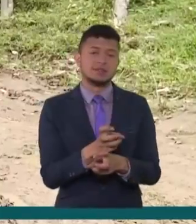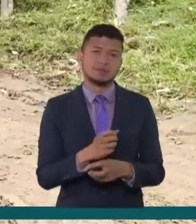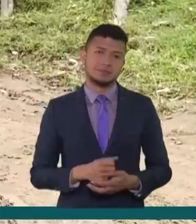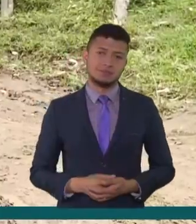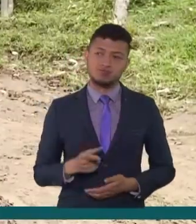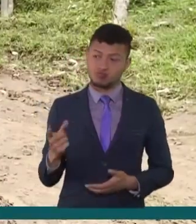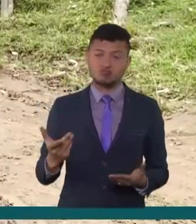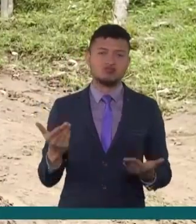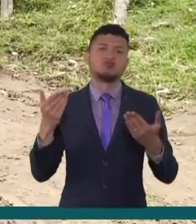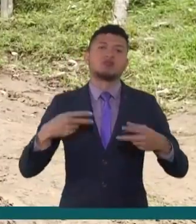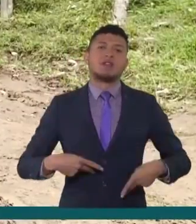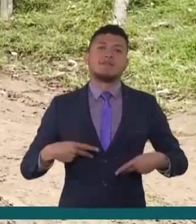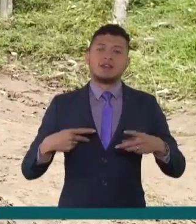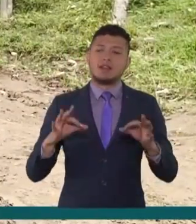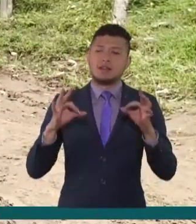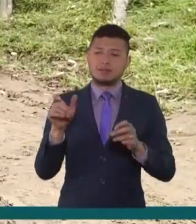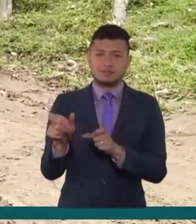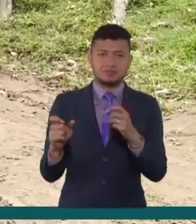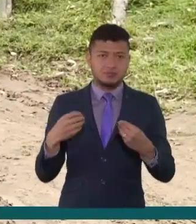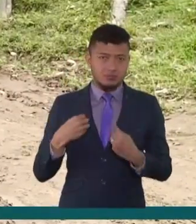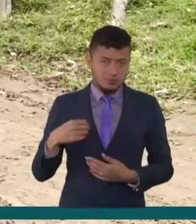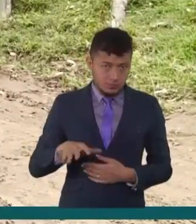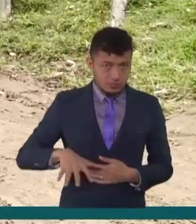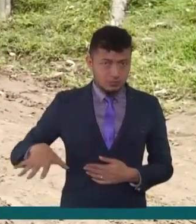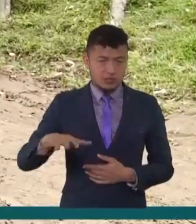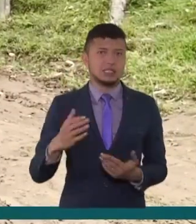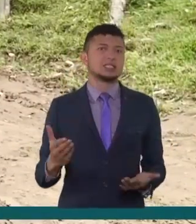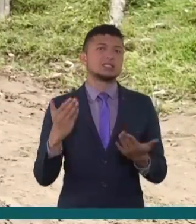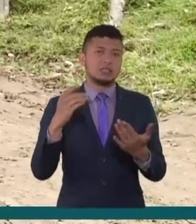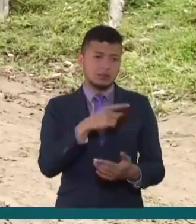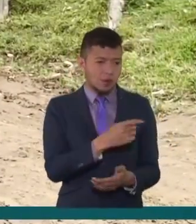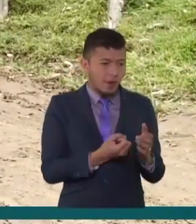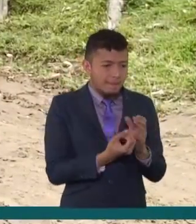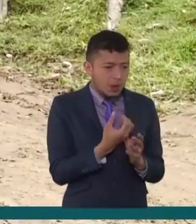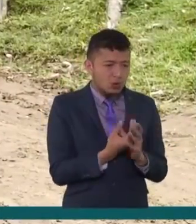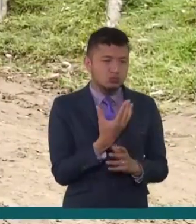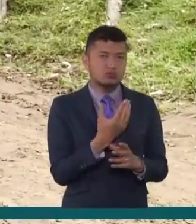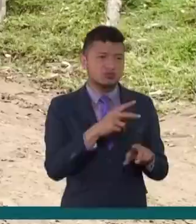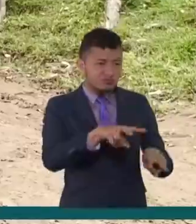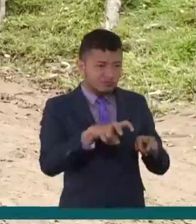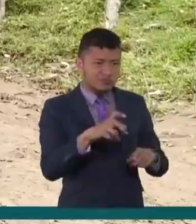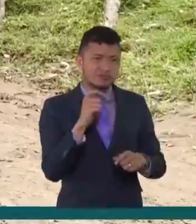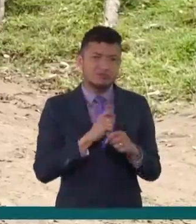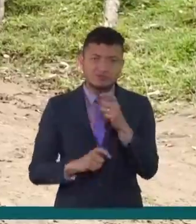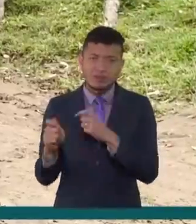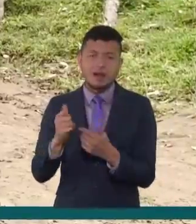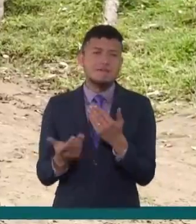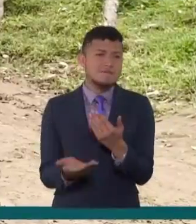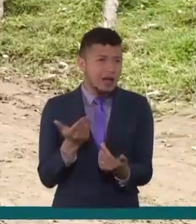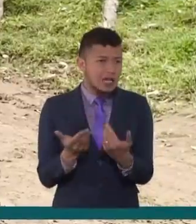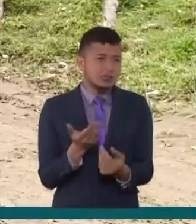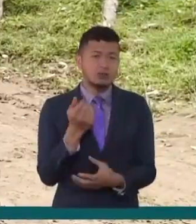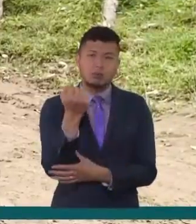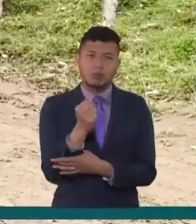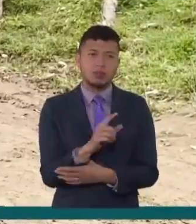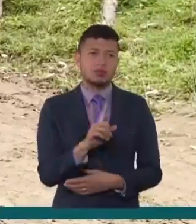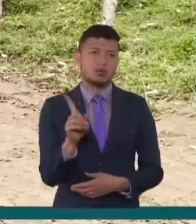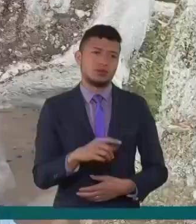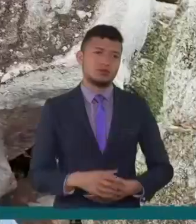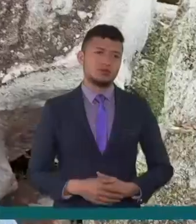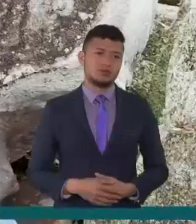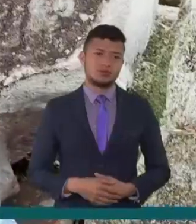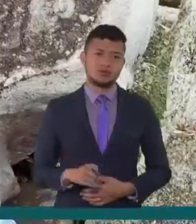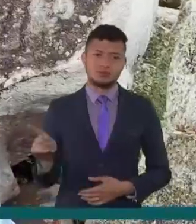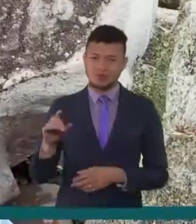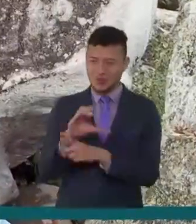están sirviendo para mejorar la calidad de vida de sus habitantes para que ellos puedan sacar sus productos de manera más fácil no sé también no